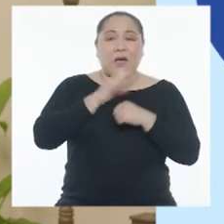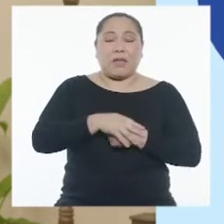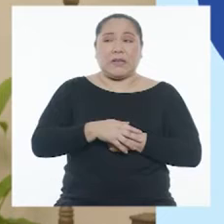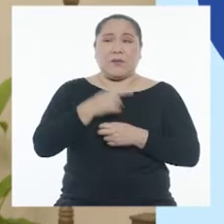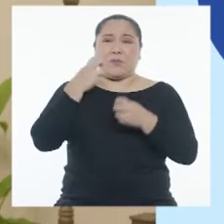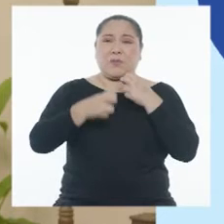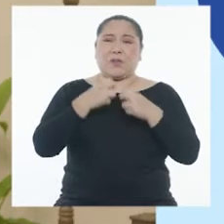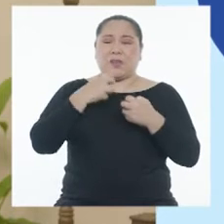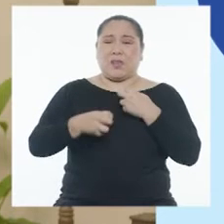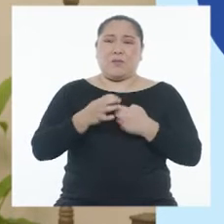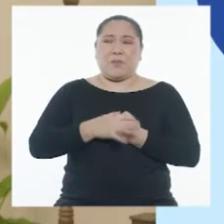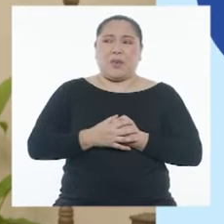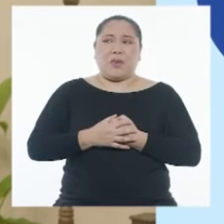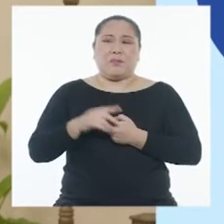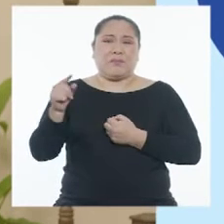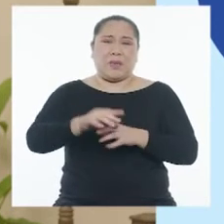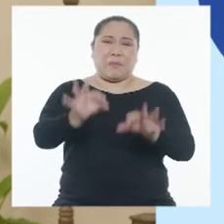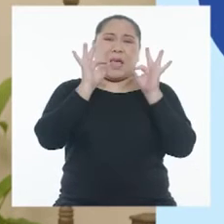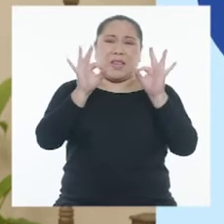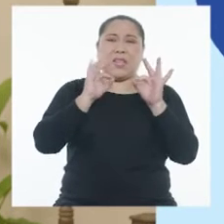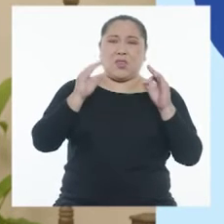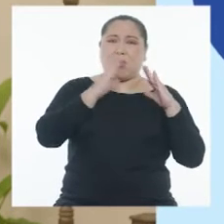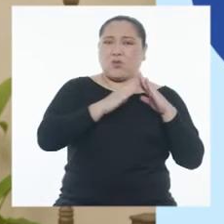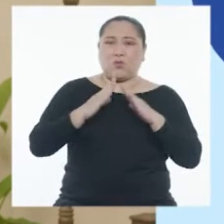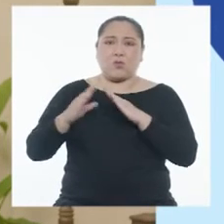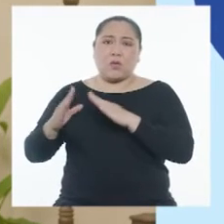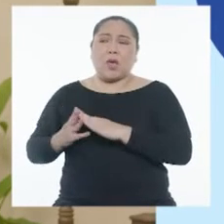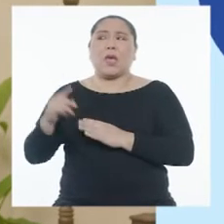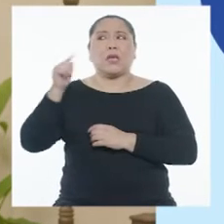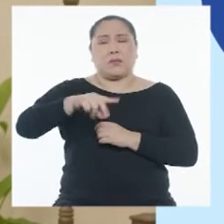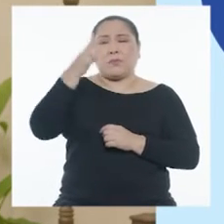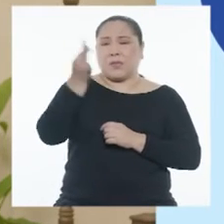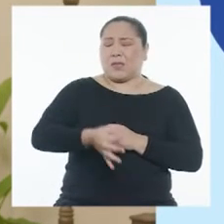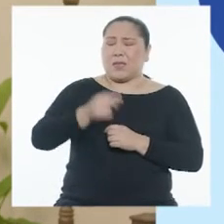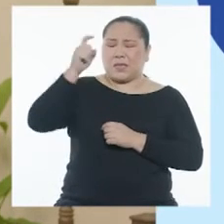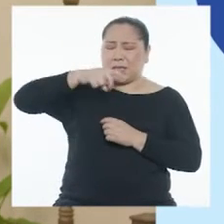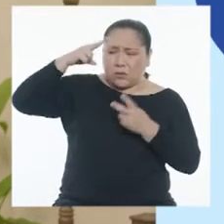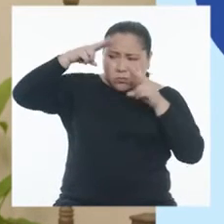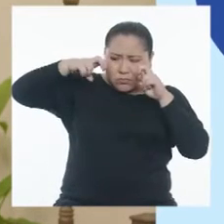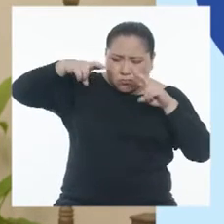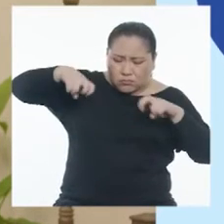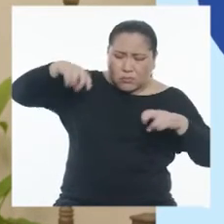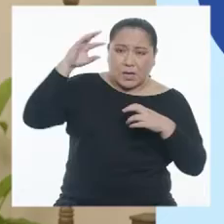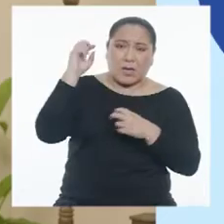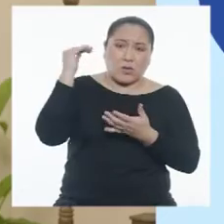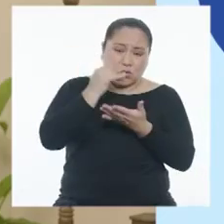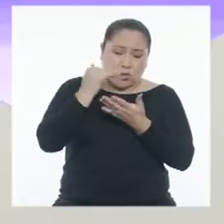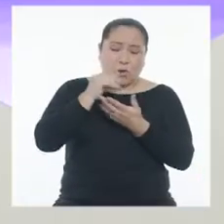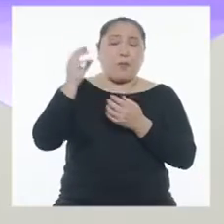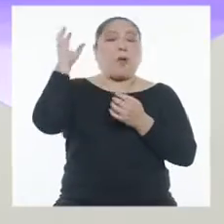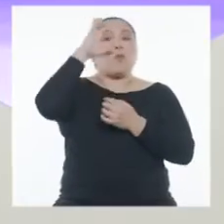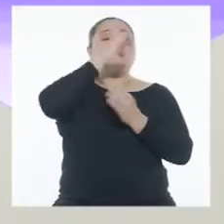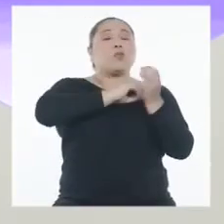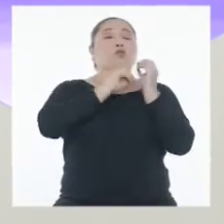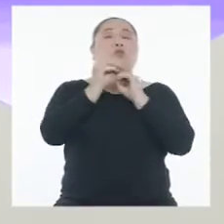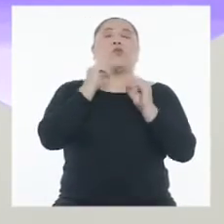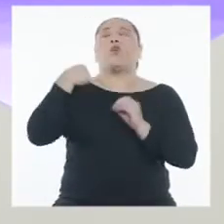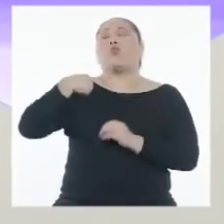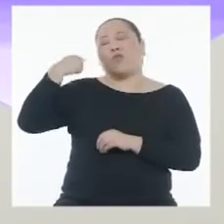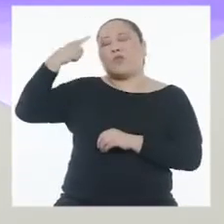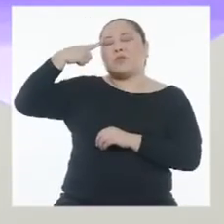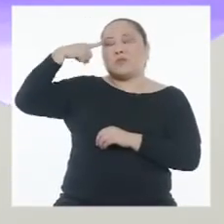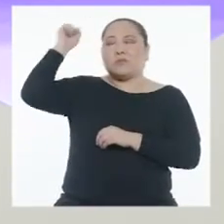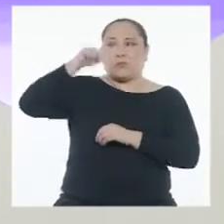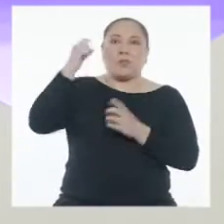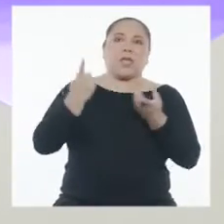Ojalá la inseguridad ciudadana no existiera, pero es real y debemos estudiarla para buscarle solución. No podría estar